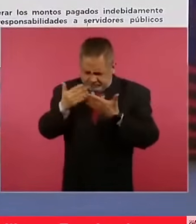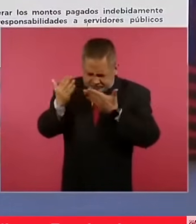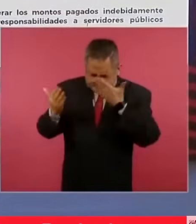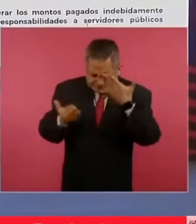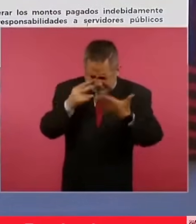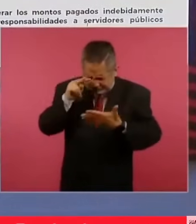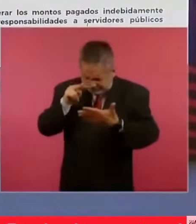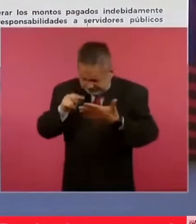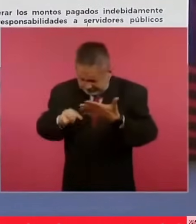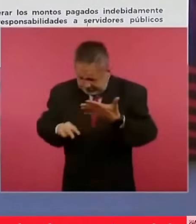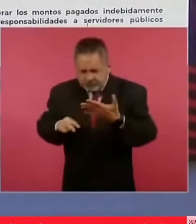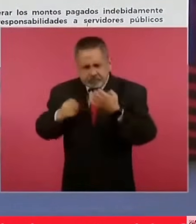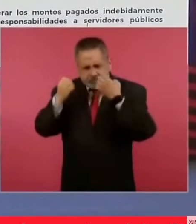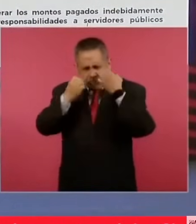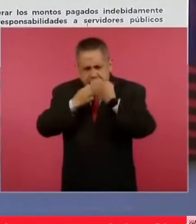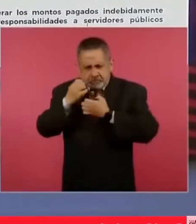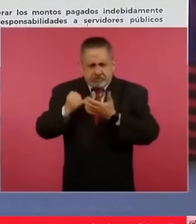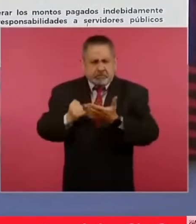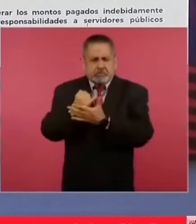el dictamen pericial